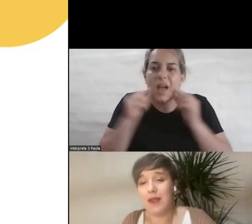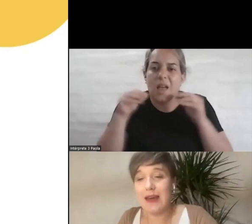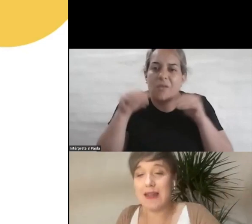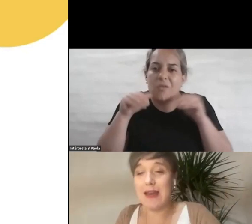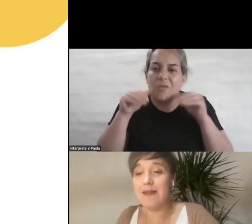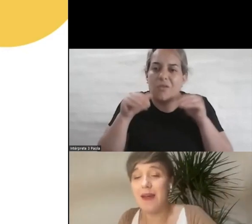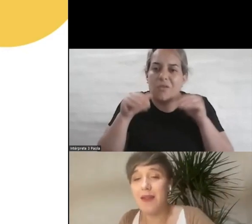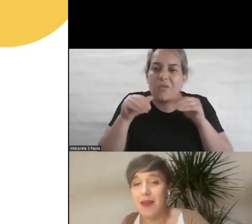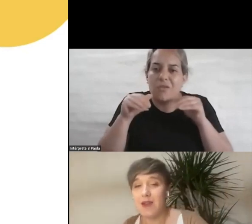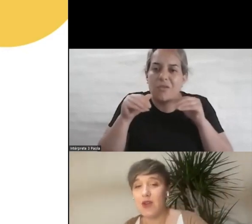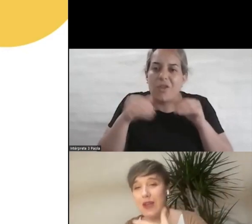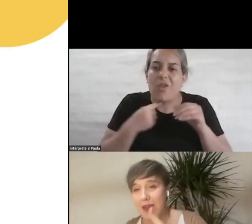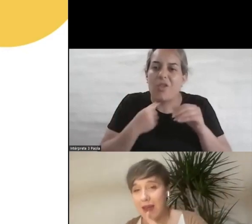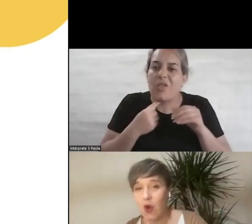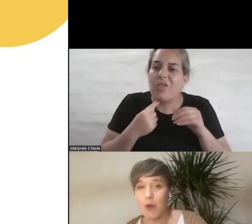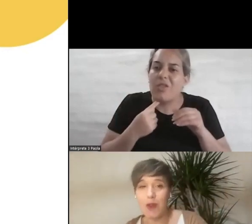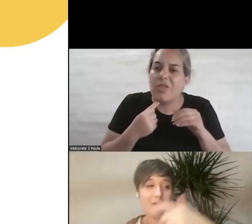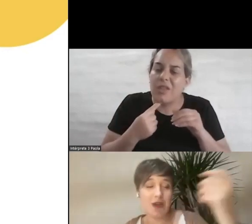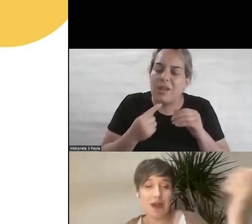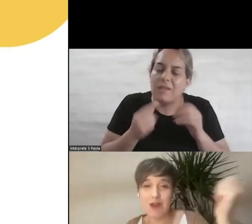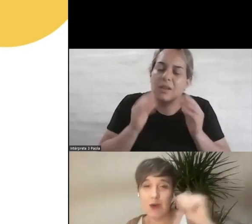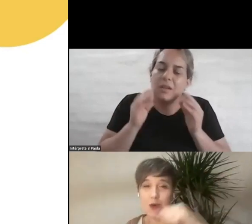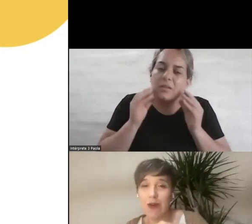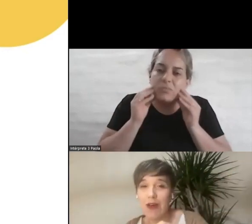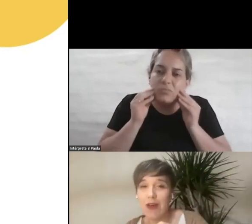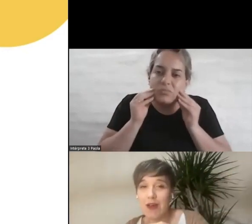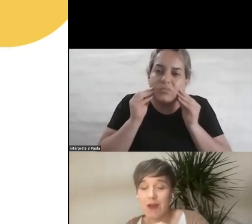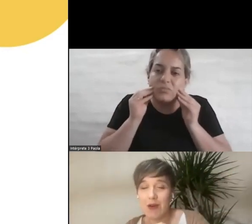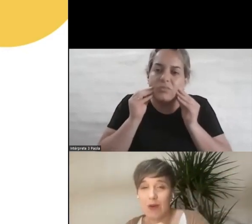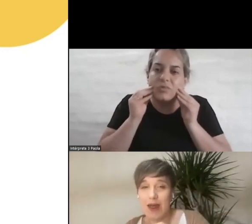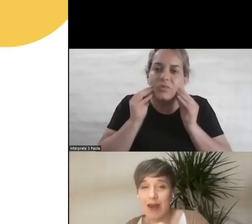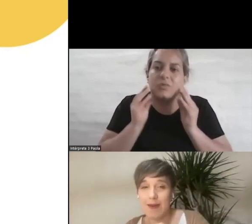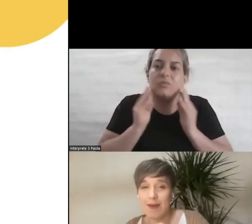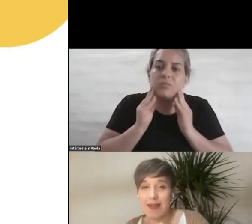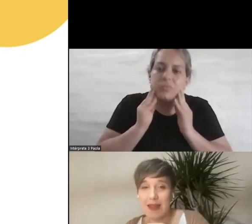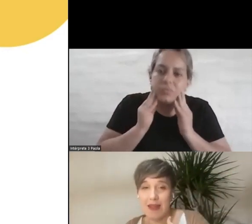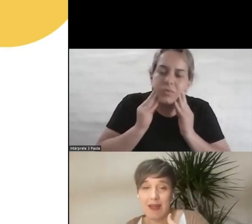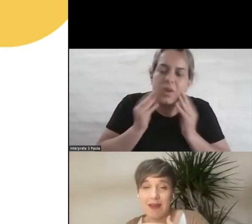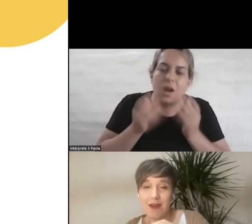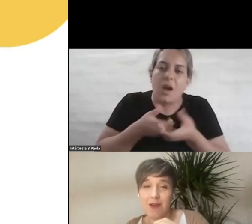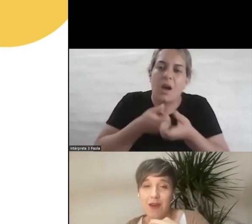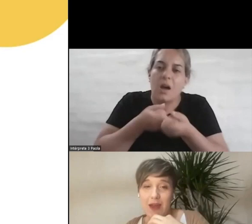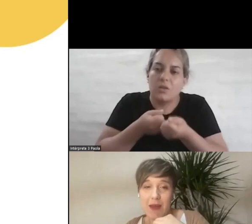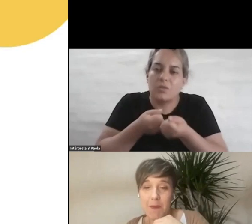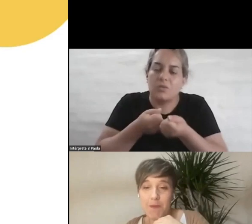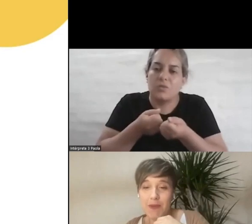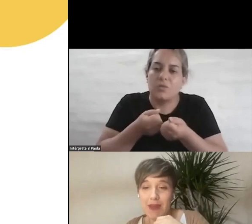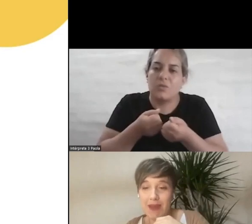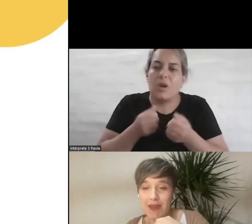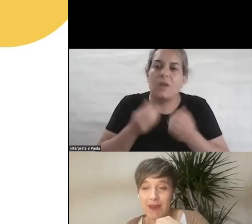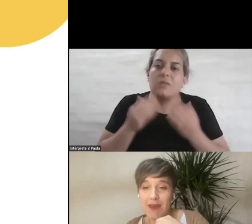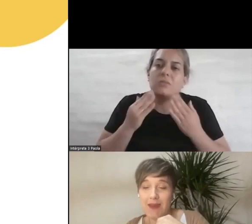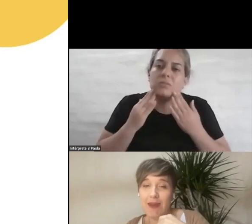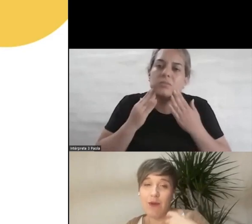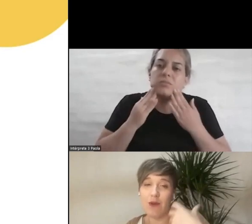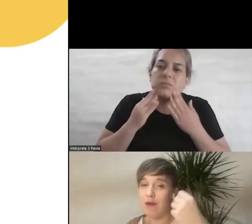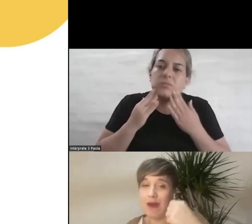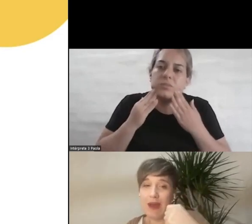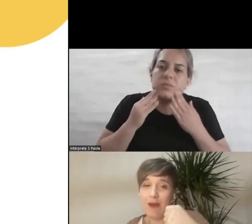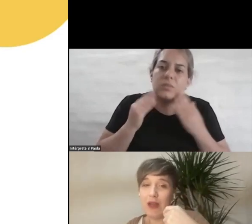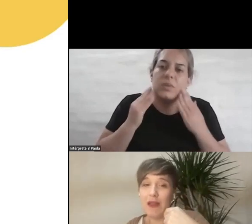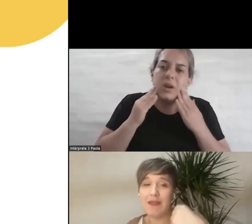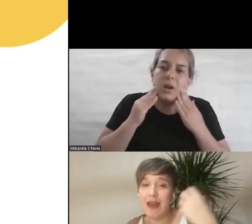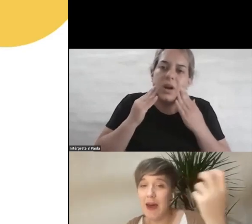ayudarle con técnicas de lactancia, sostener, como dijimos antes con la herramienta esta de Dancer, ¿no? Y